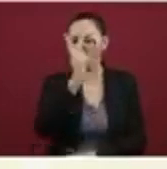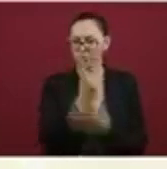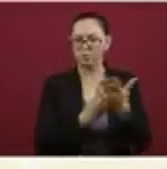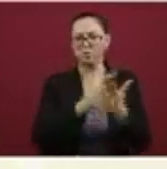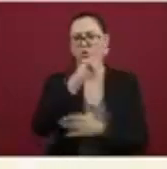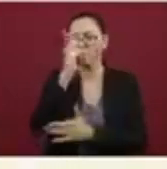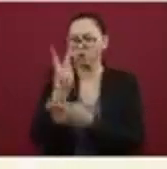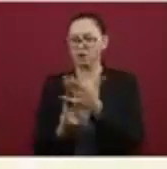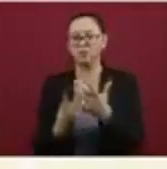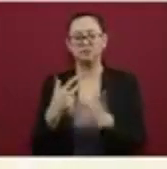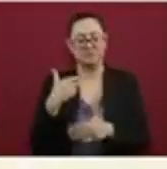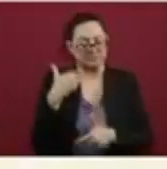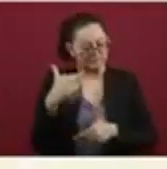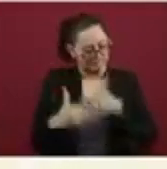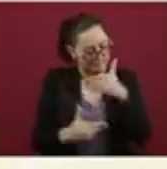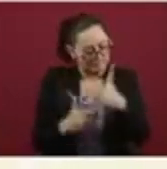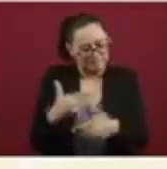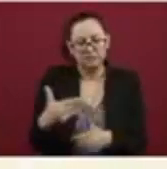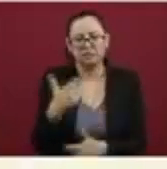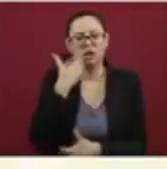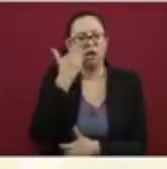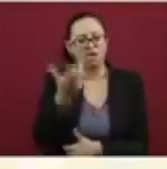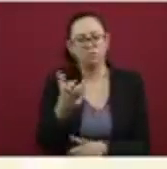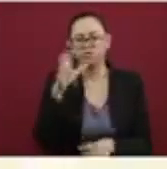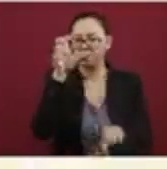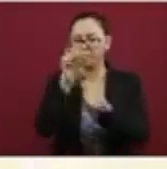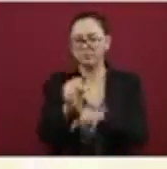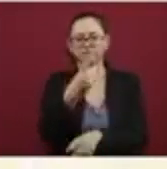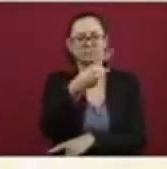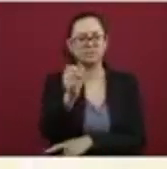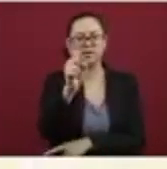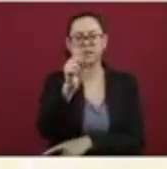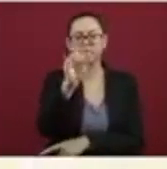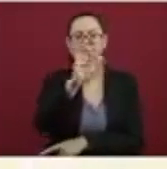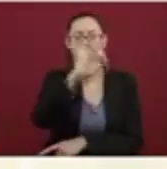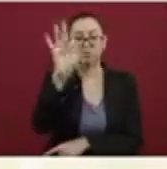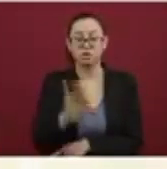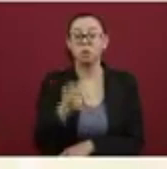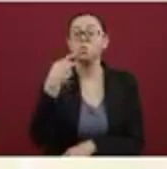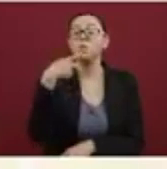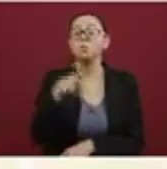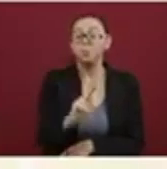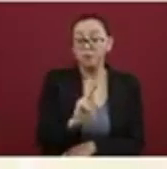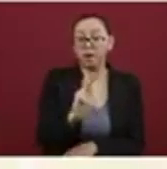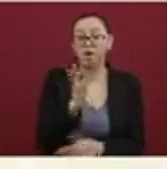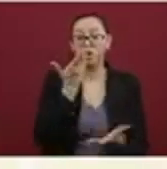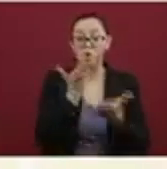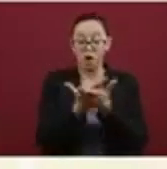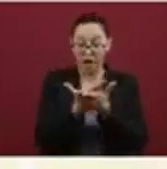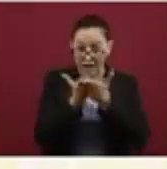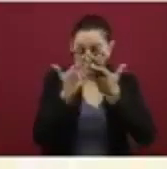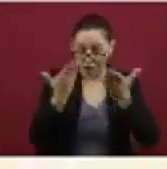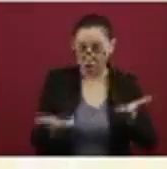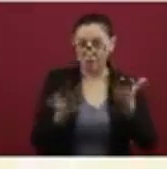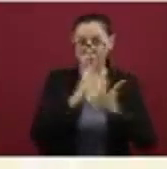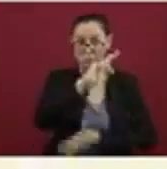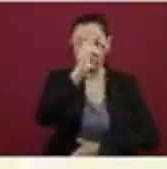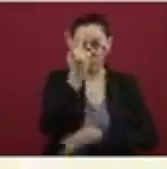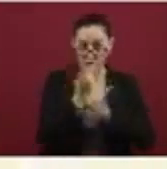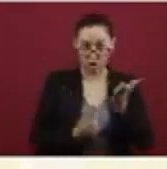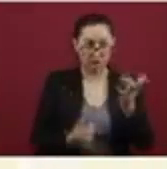para llegar al 100%, pero al día de hoy podemos decir que estamos presentes o que hay jóvenes aprendices de este programa